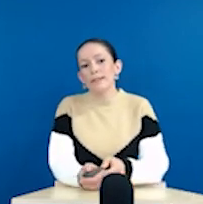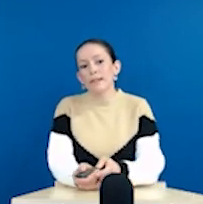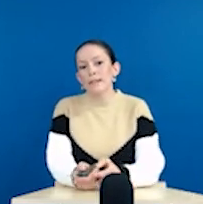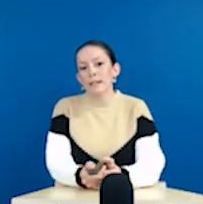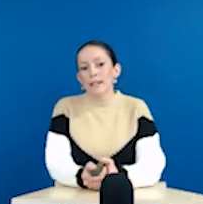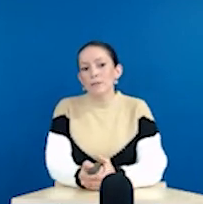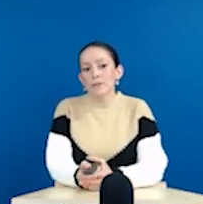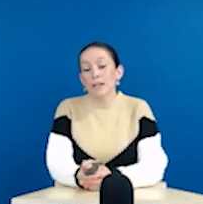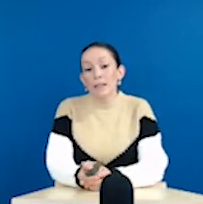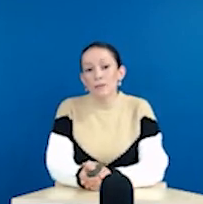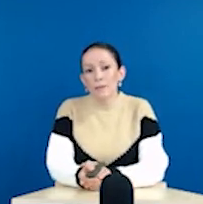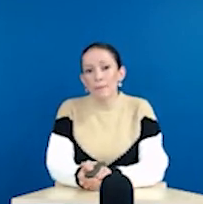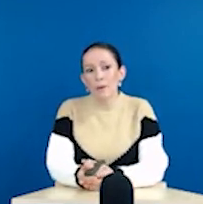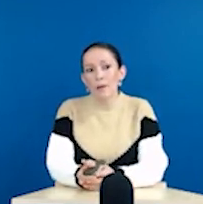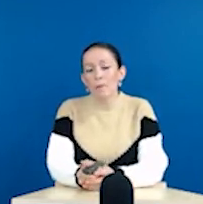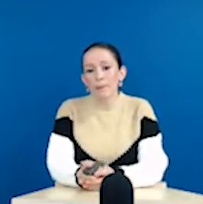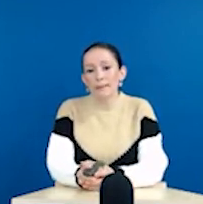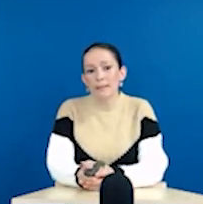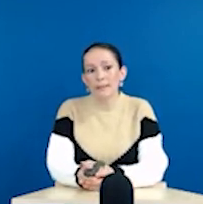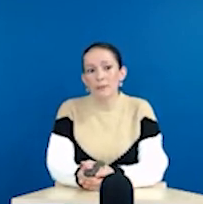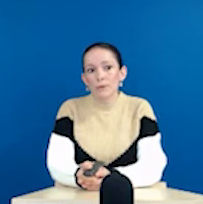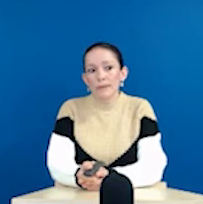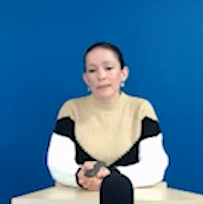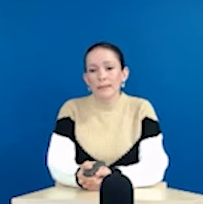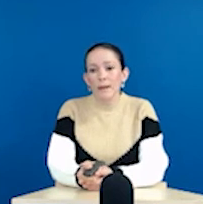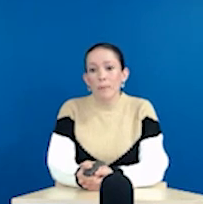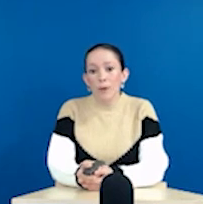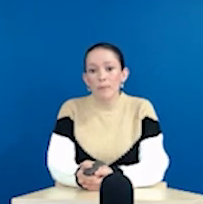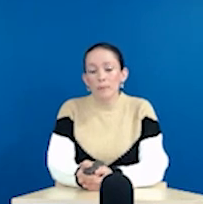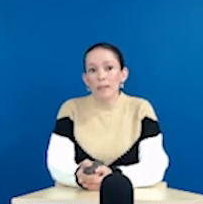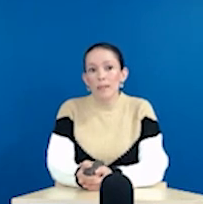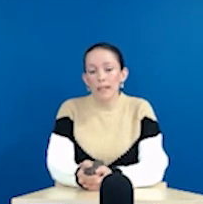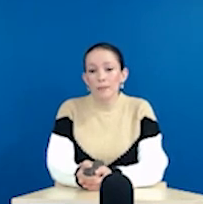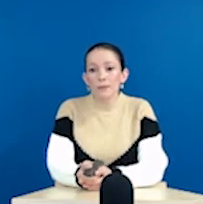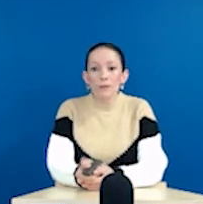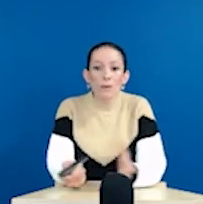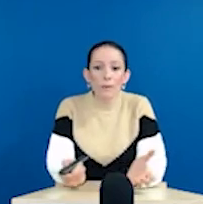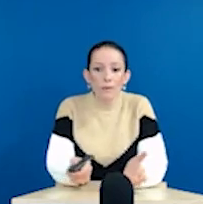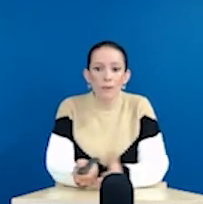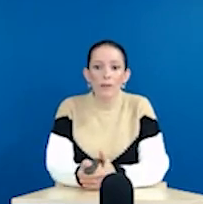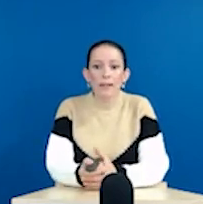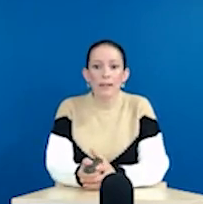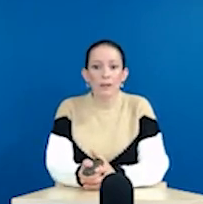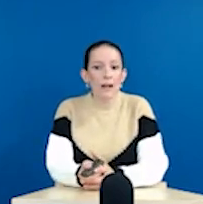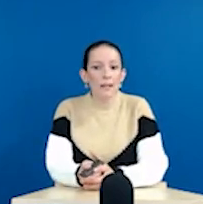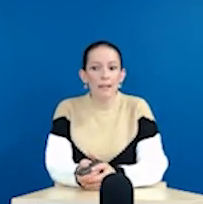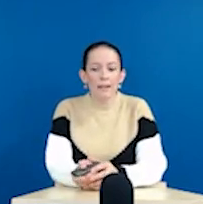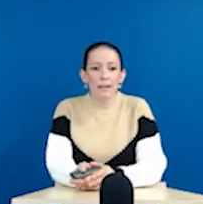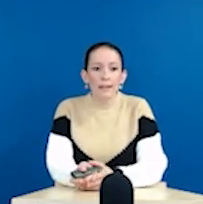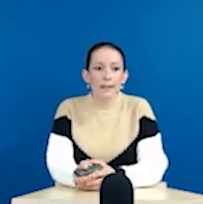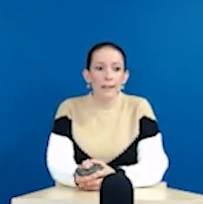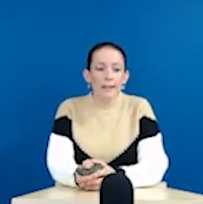imagen lo muestra, es una catástrofe para un paciente. Entonces, podemos mitigar eso. ¿Cómo? Con la higiene